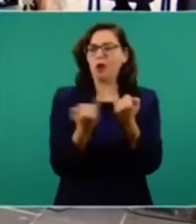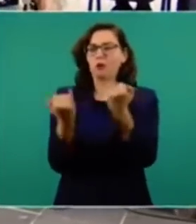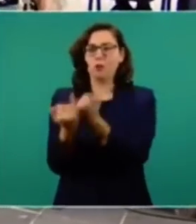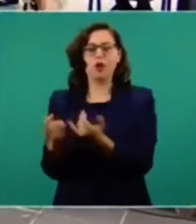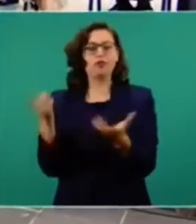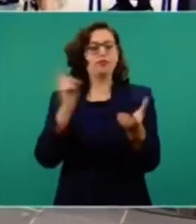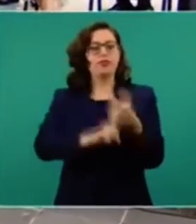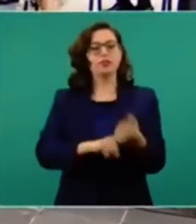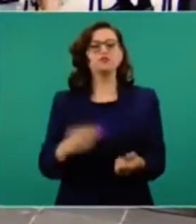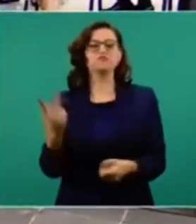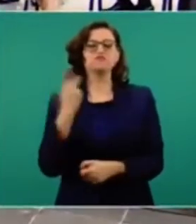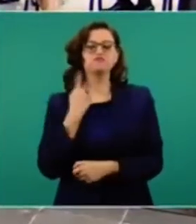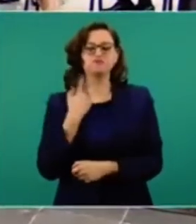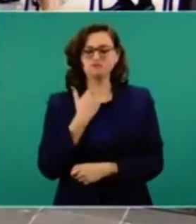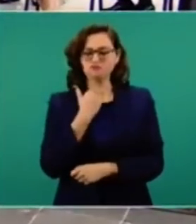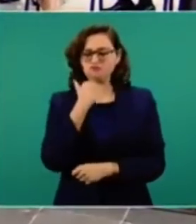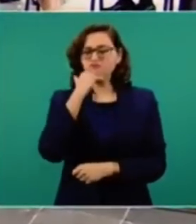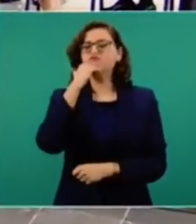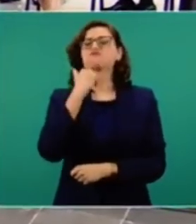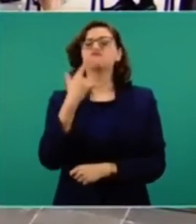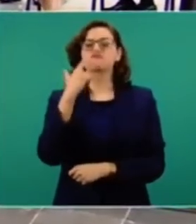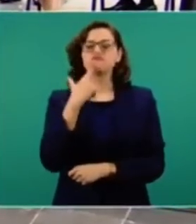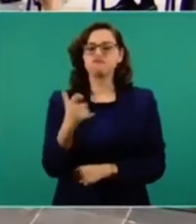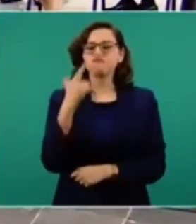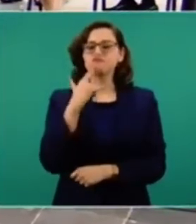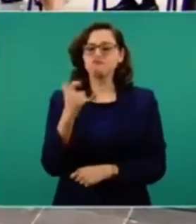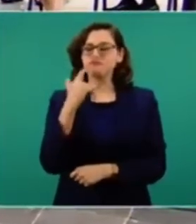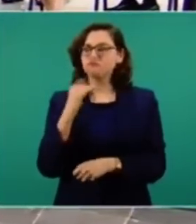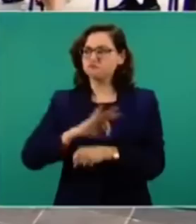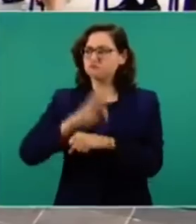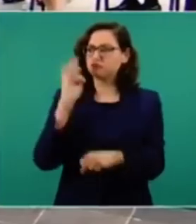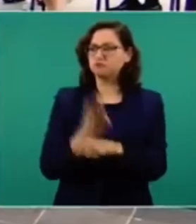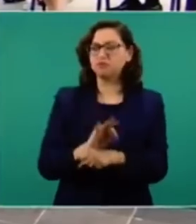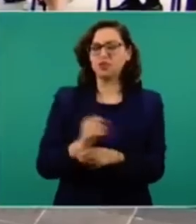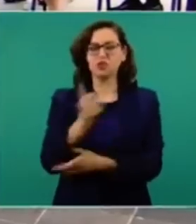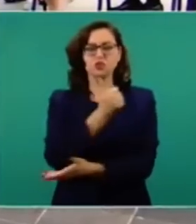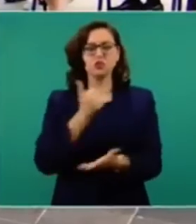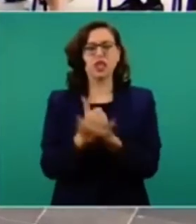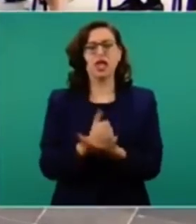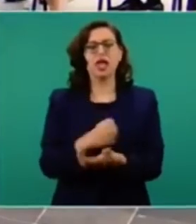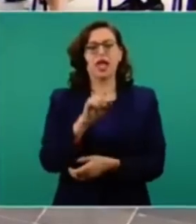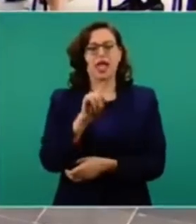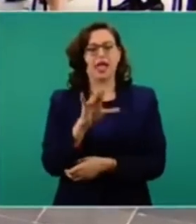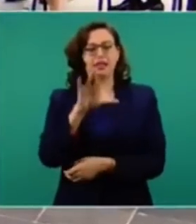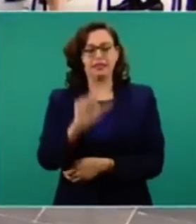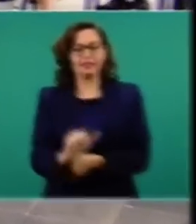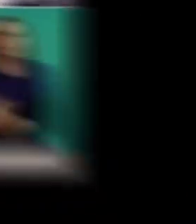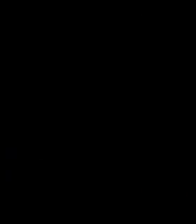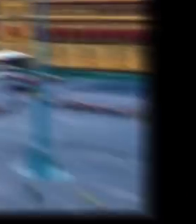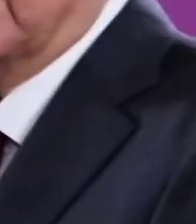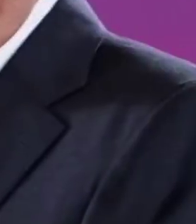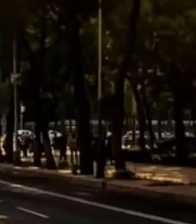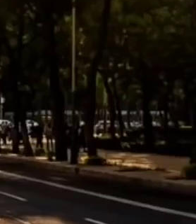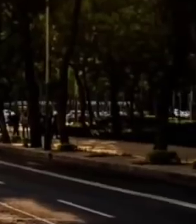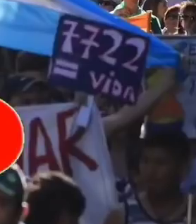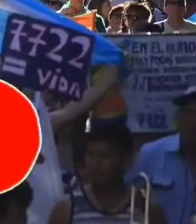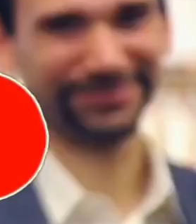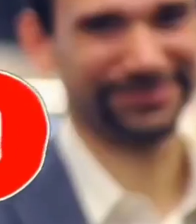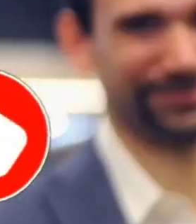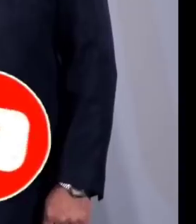un ejercicio de dignidad, de lucha por la ciudad, por la ética y por el compromiso público.